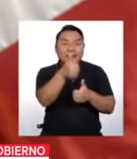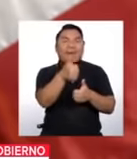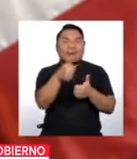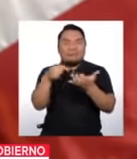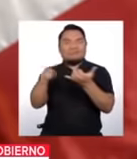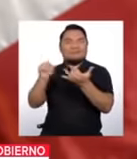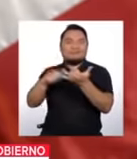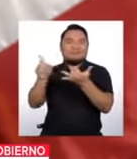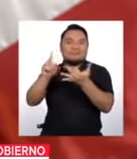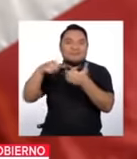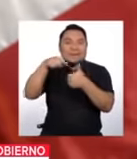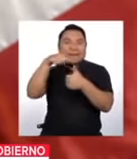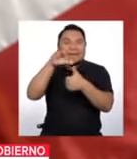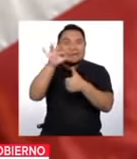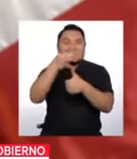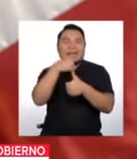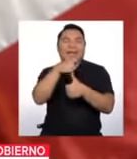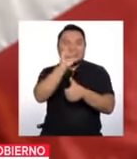y